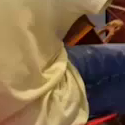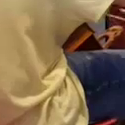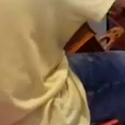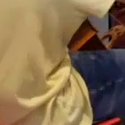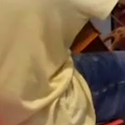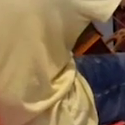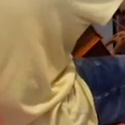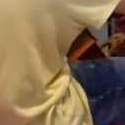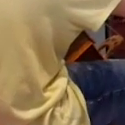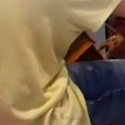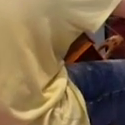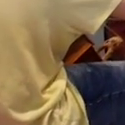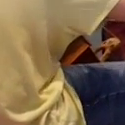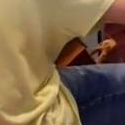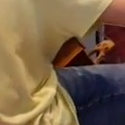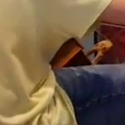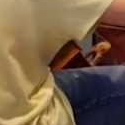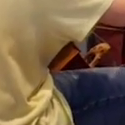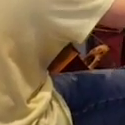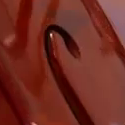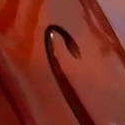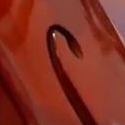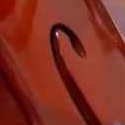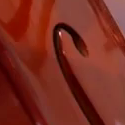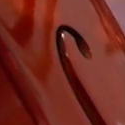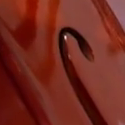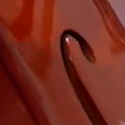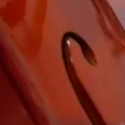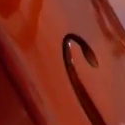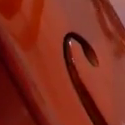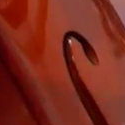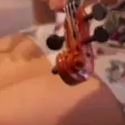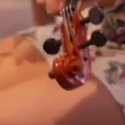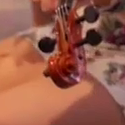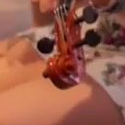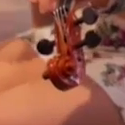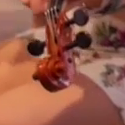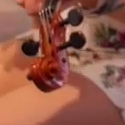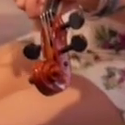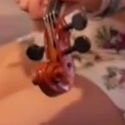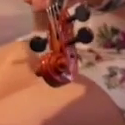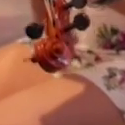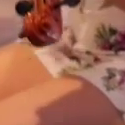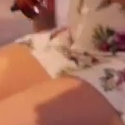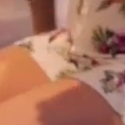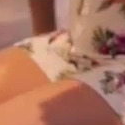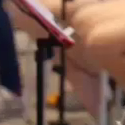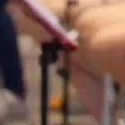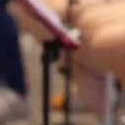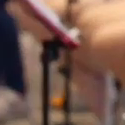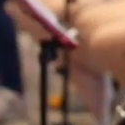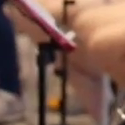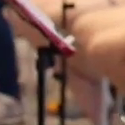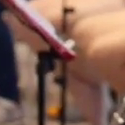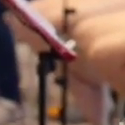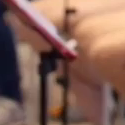que e la música no es para y ahora sí que no es para músicos la música es